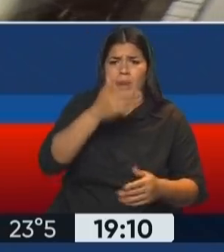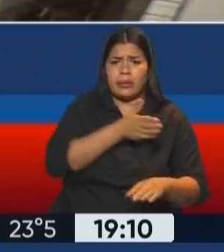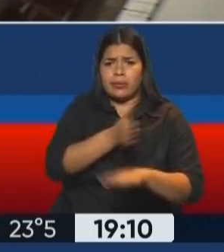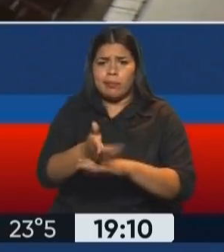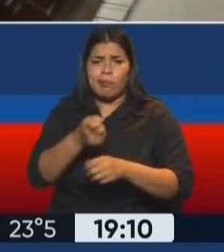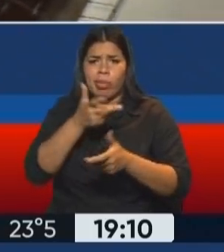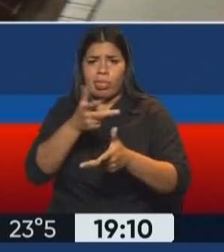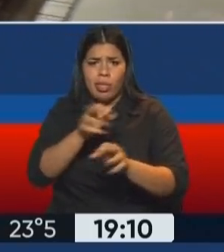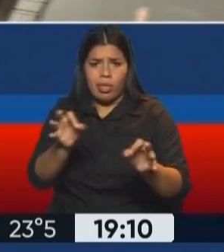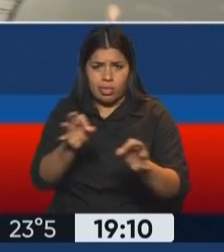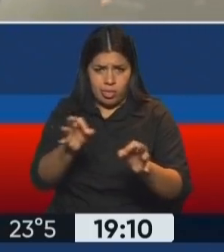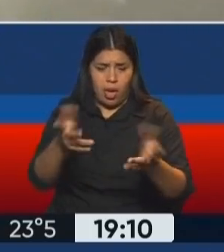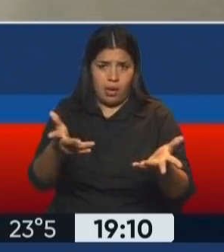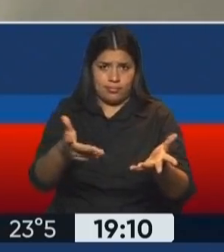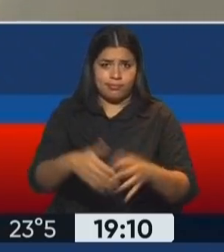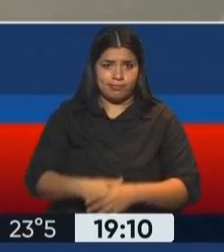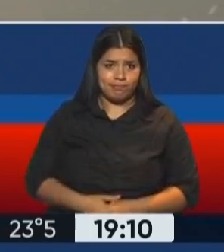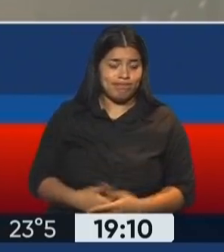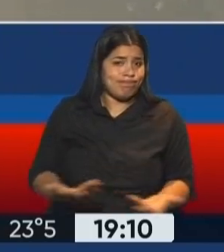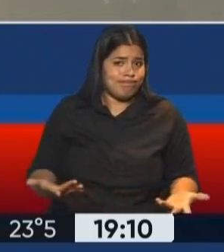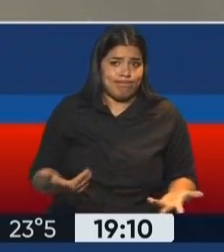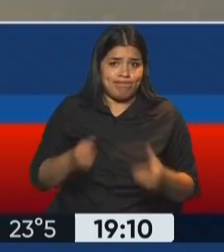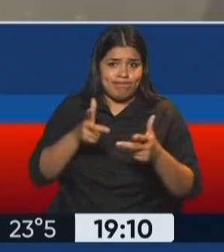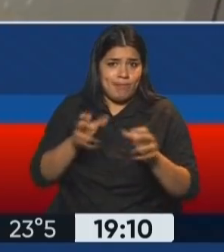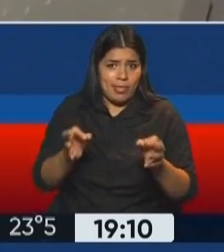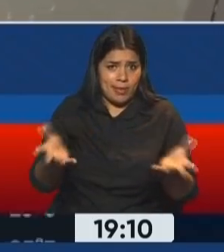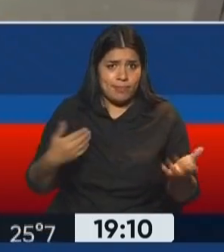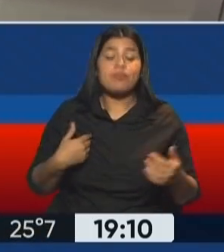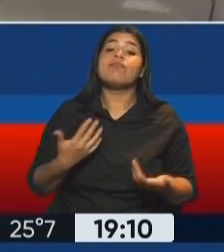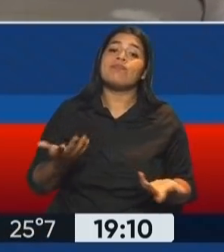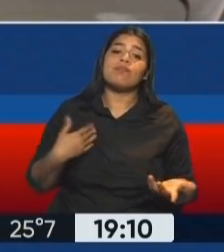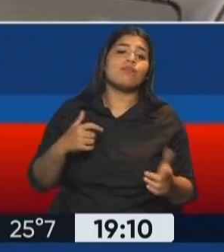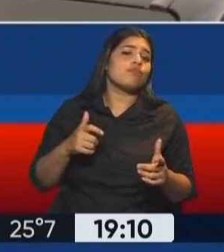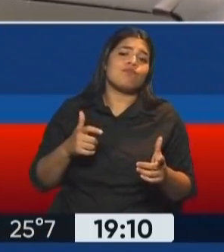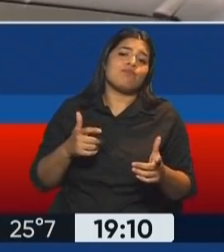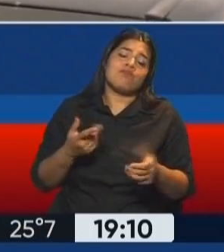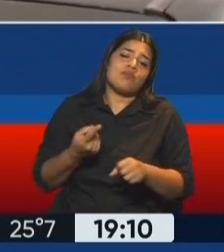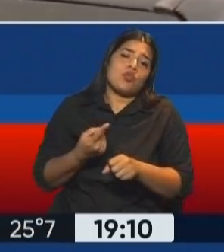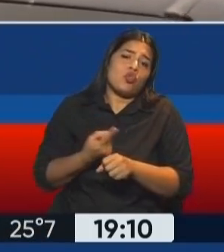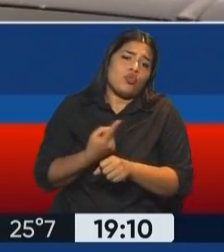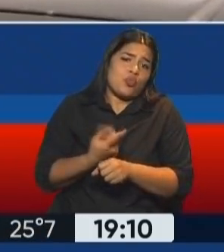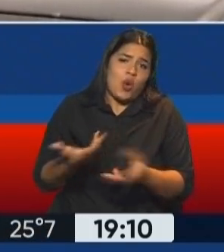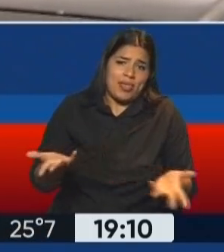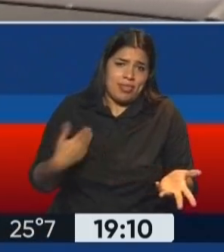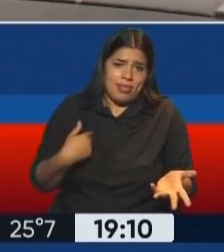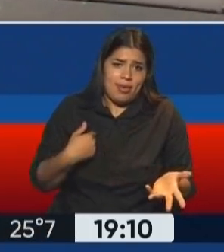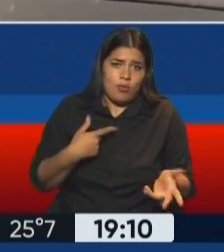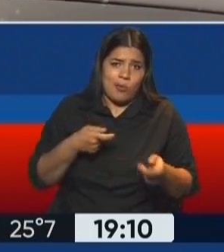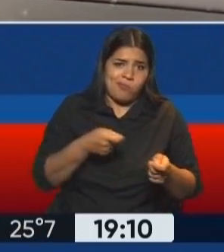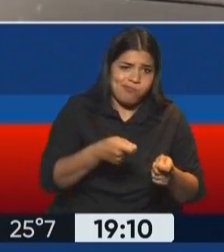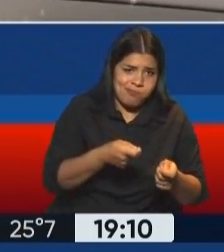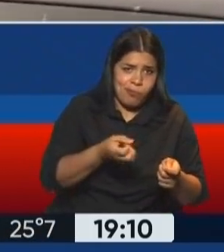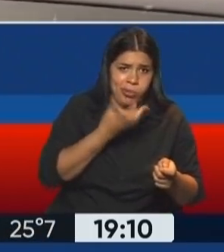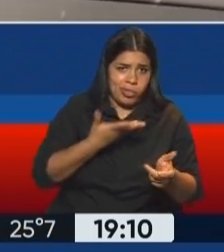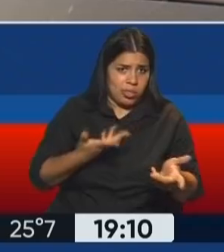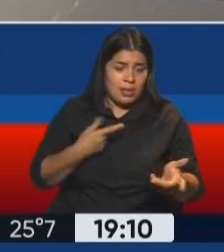se sentaba y hablaba y contaba efectivamente qué sucedió, pero no dijo nada. Tal cual. Entonces no hay posibilidad de revelar algo si uno... Era una estrategia para dilatar los